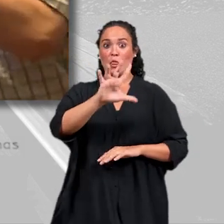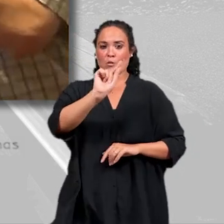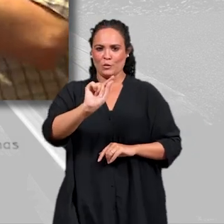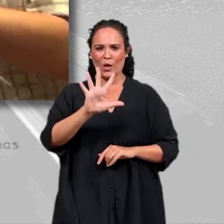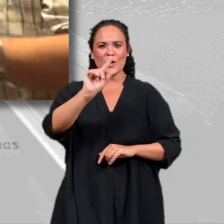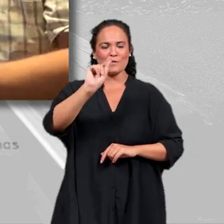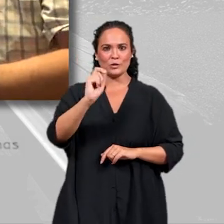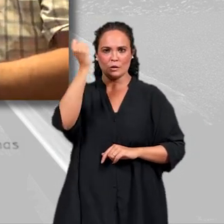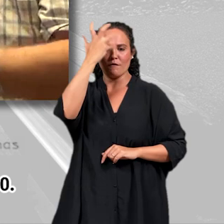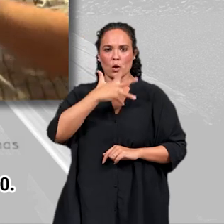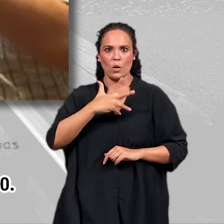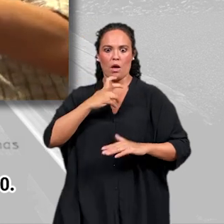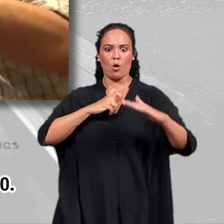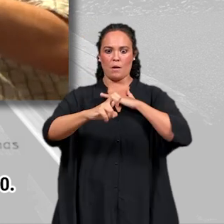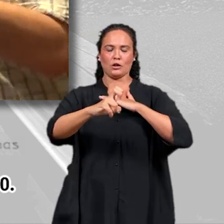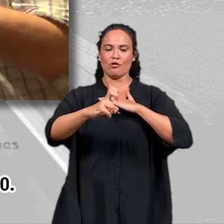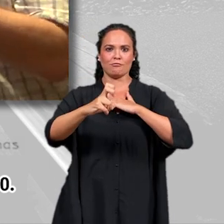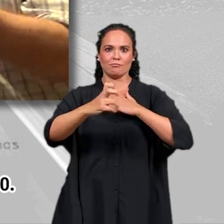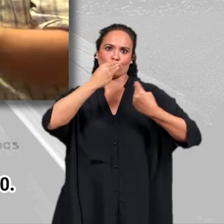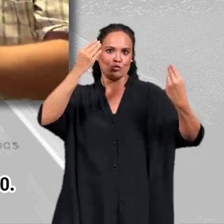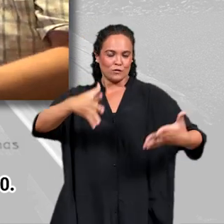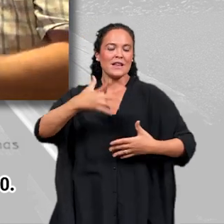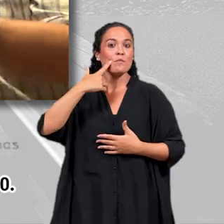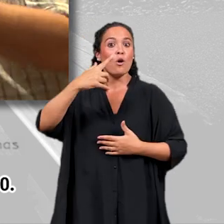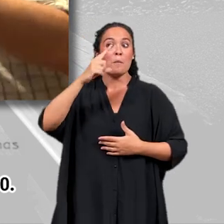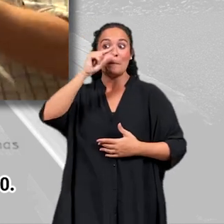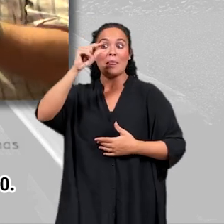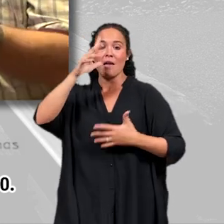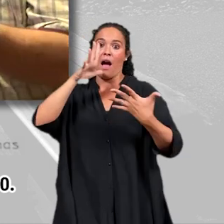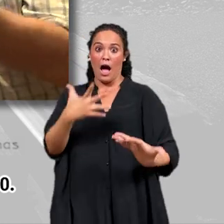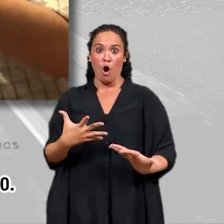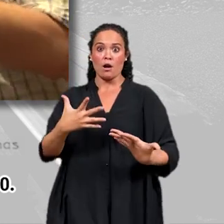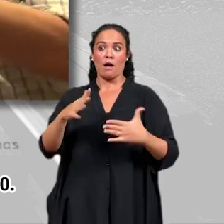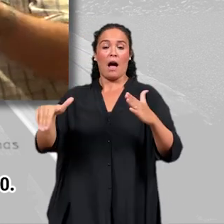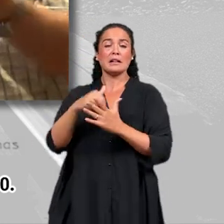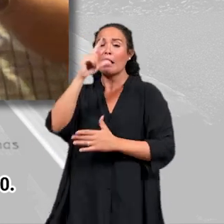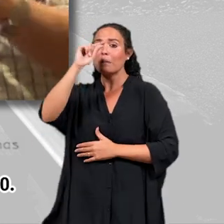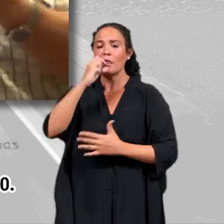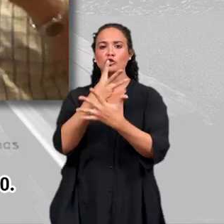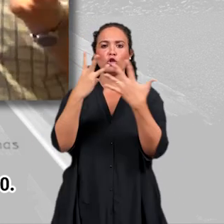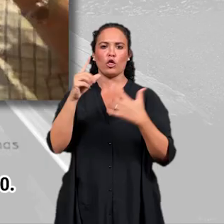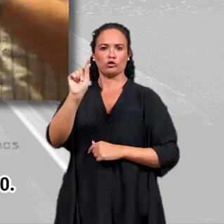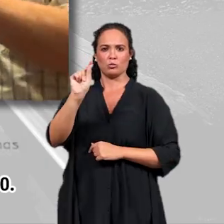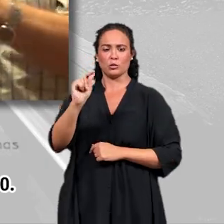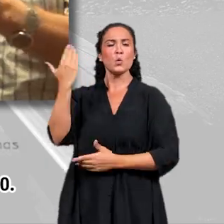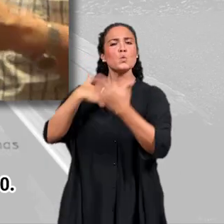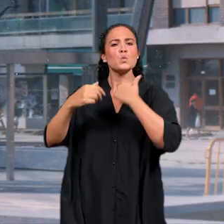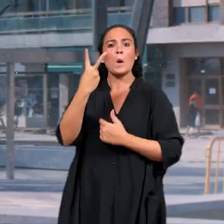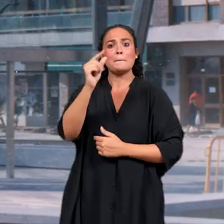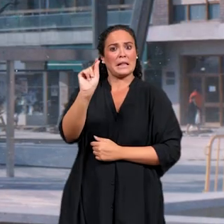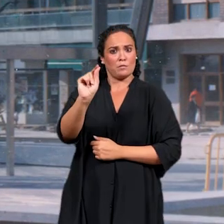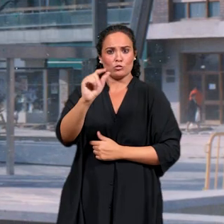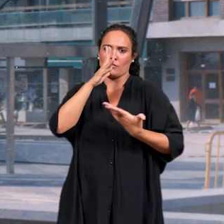es frecuencia que da con el metro. Y con el metro se ha ganado en Plencia, pues que son 18 minutos en vez de los 20 que funcionaban en